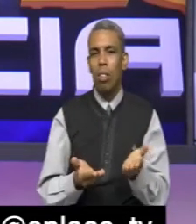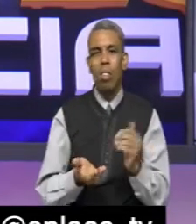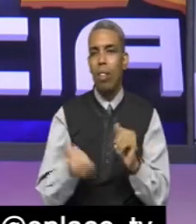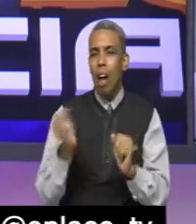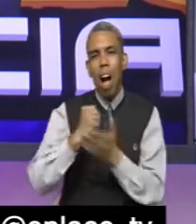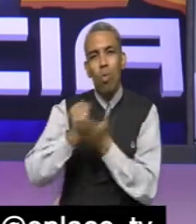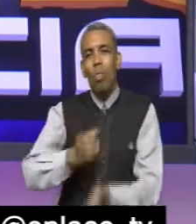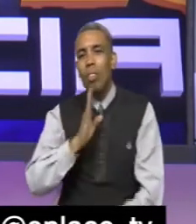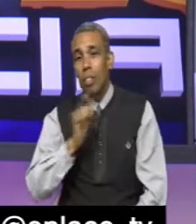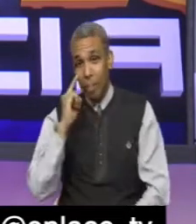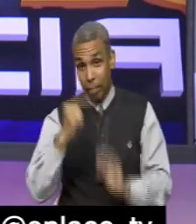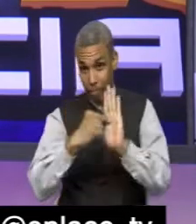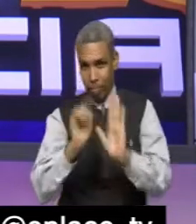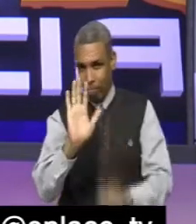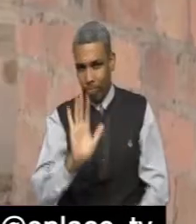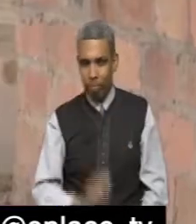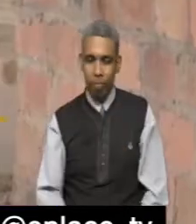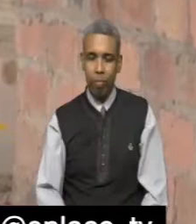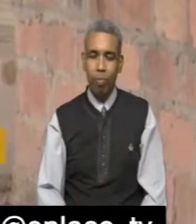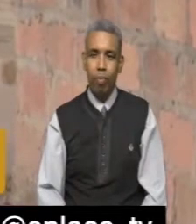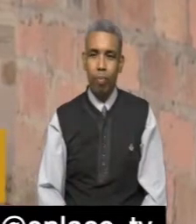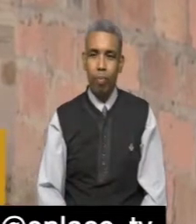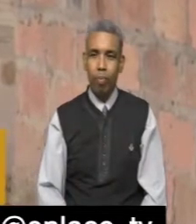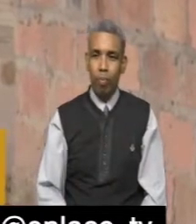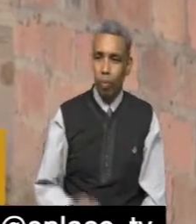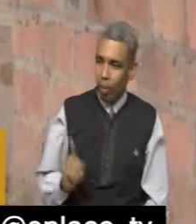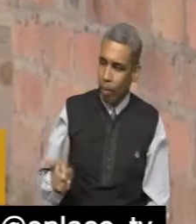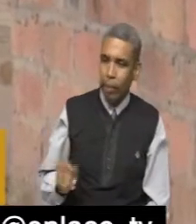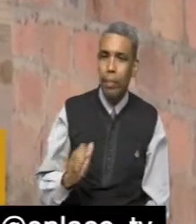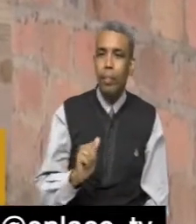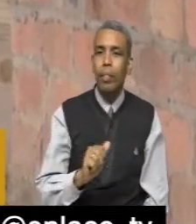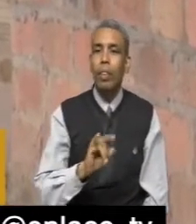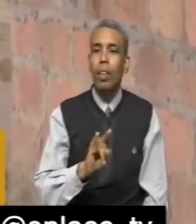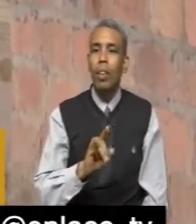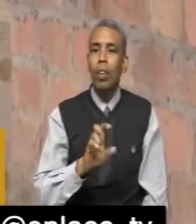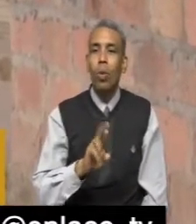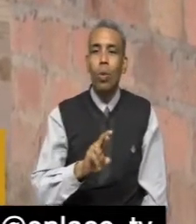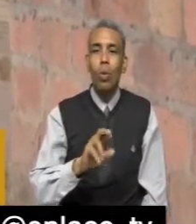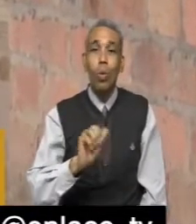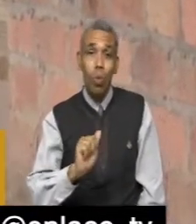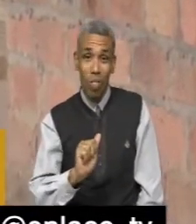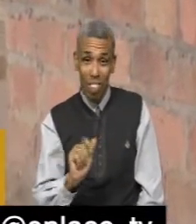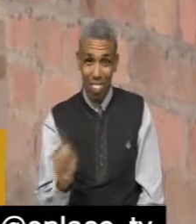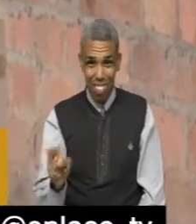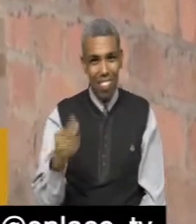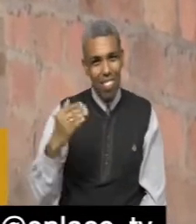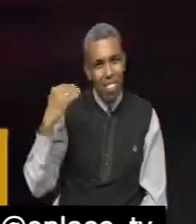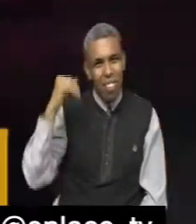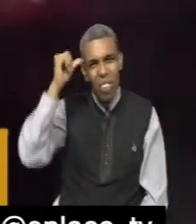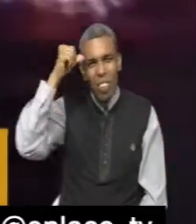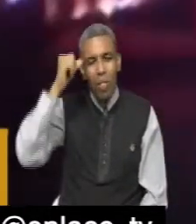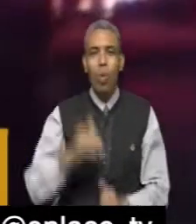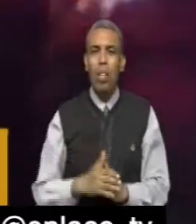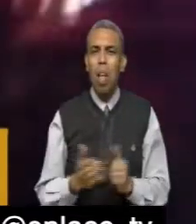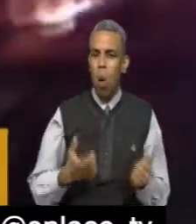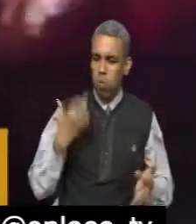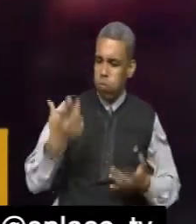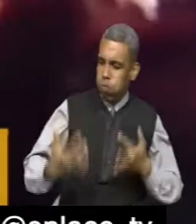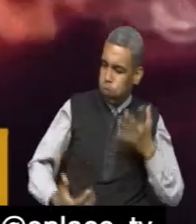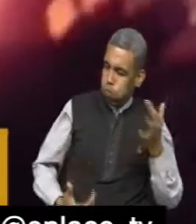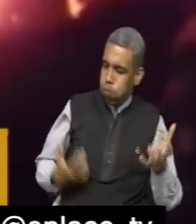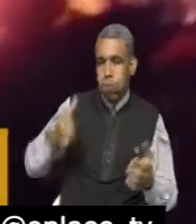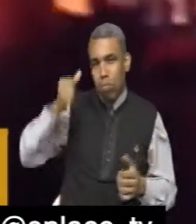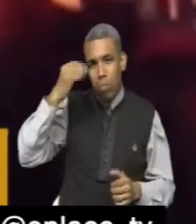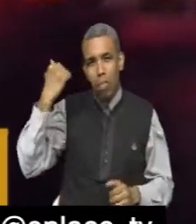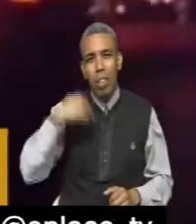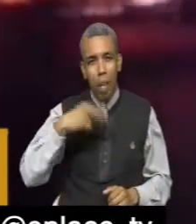de la Comuna 3. Ella es Aura Dolly Botín, una de las 4 personas que resultó damnificada cuando el pasado 30 de